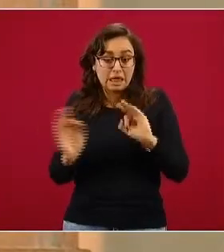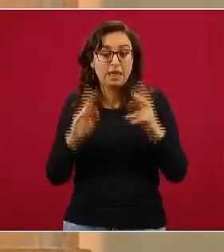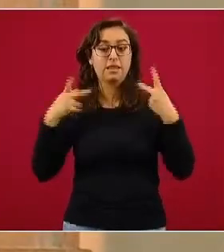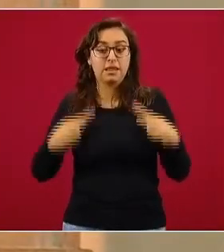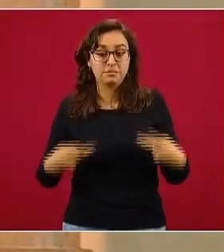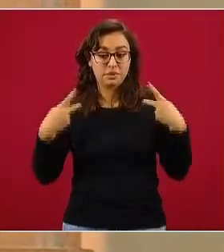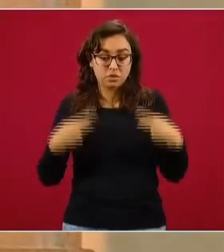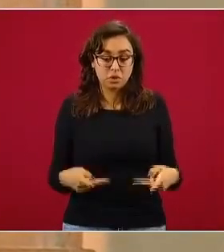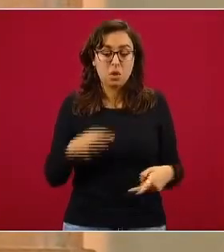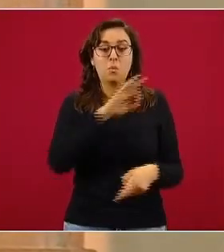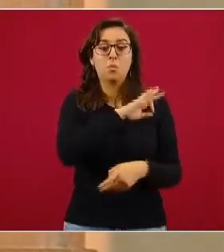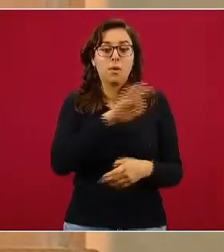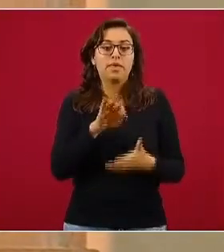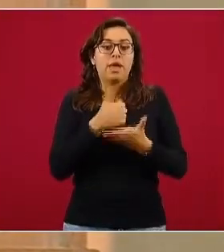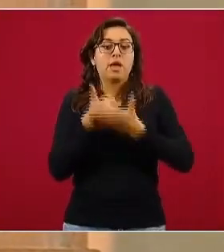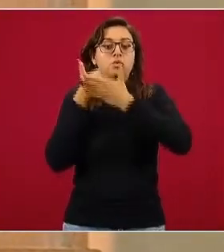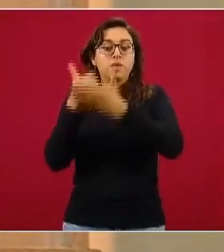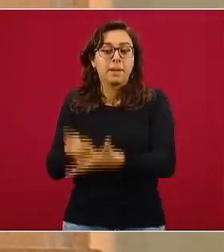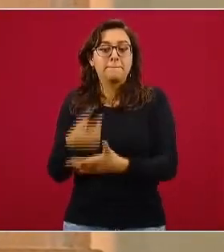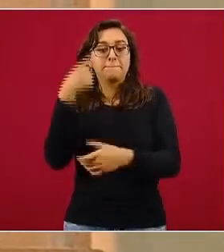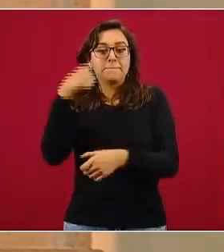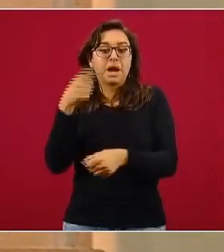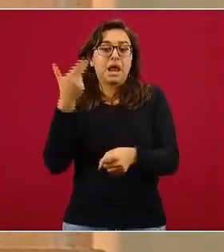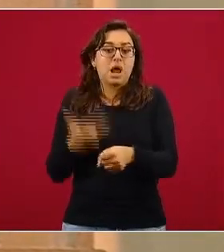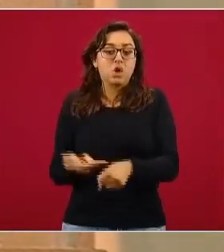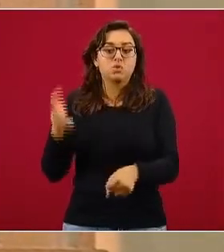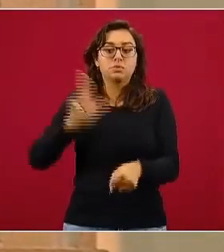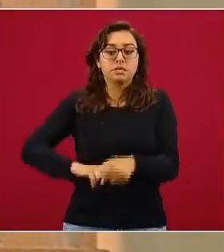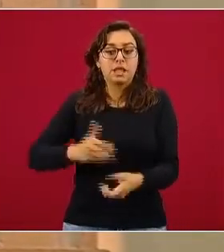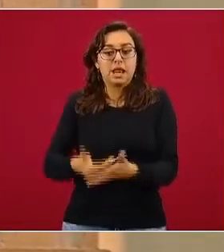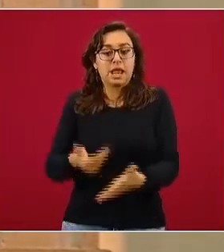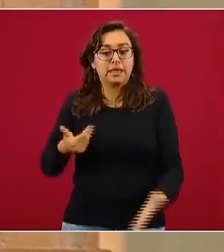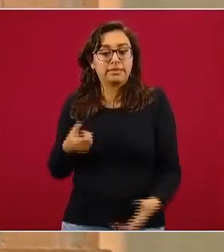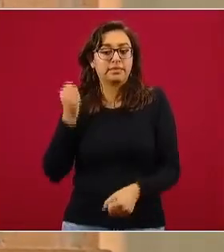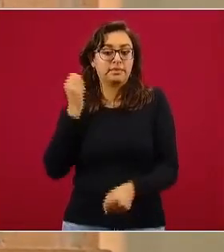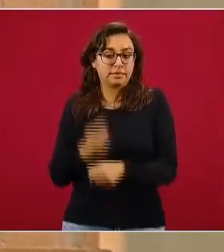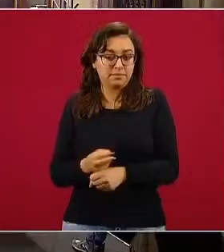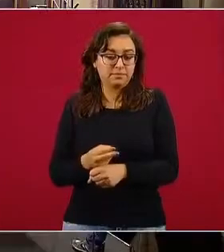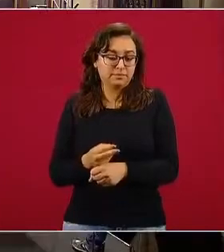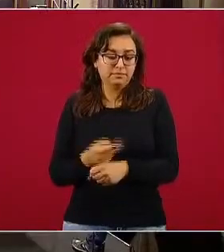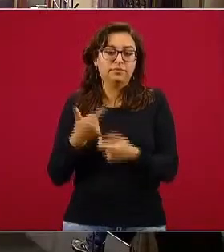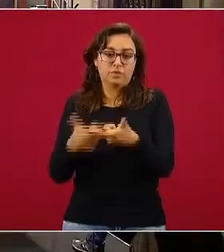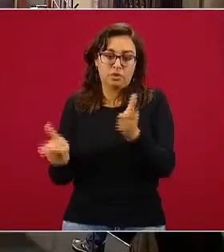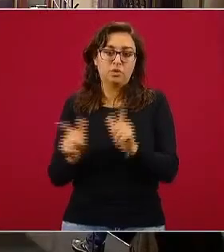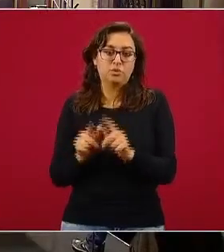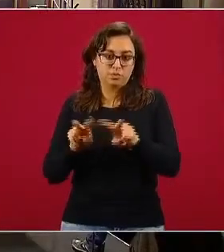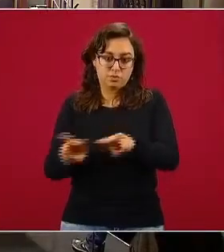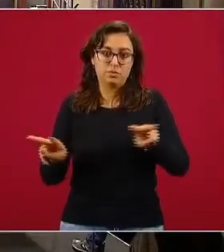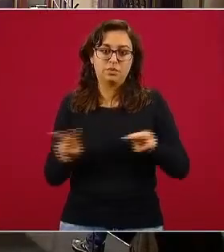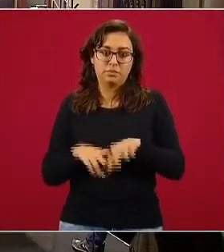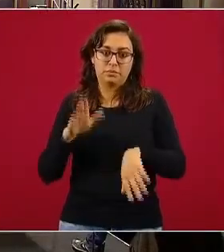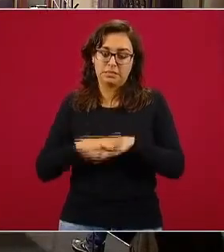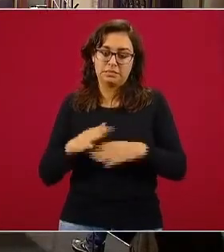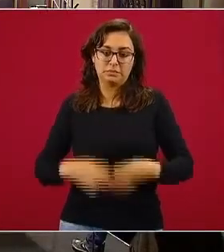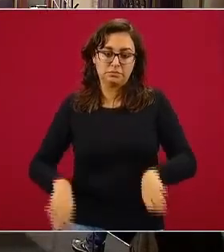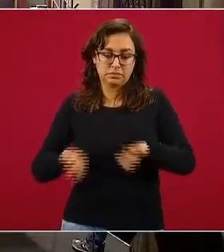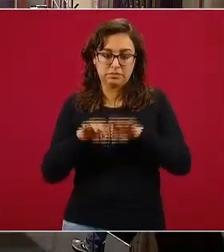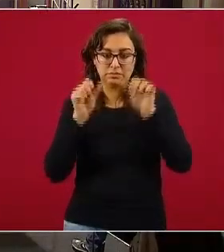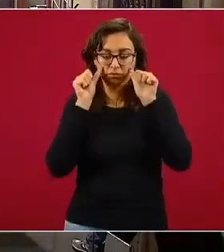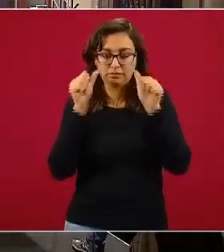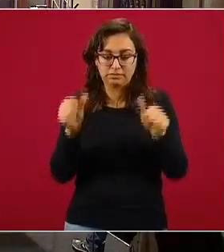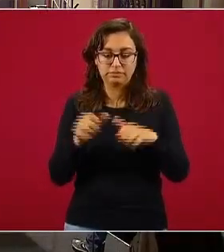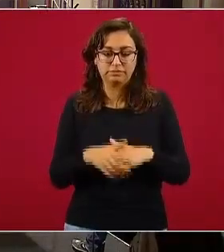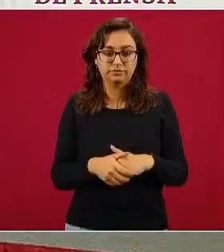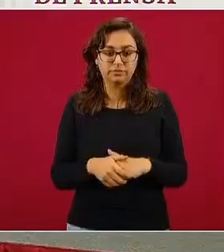que pudieran servir como este tipo de hospitalización anticipada, especialmente en los grupos de alto riesgo. La siguiente, la